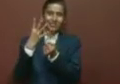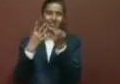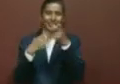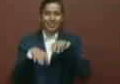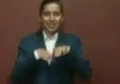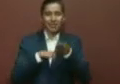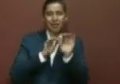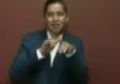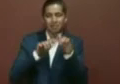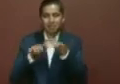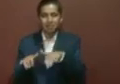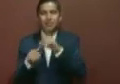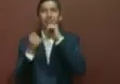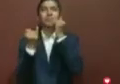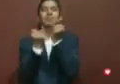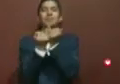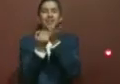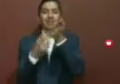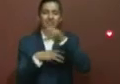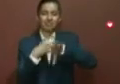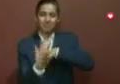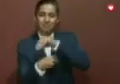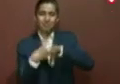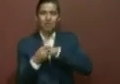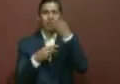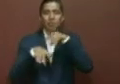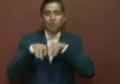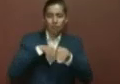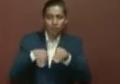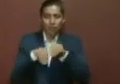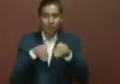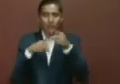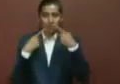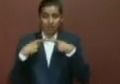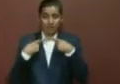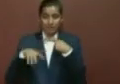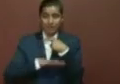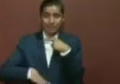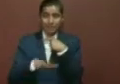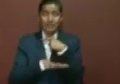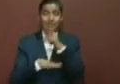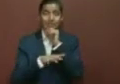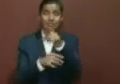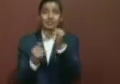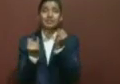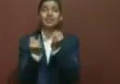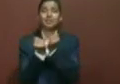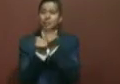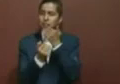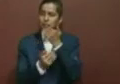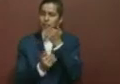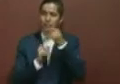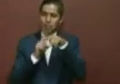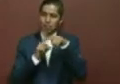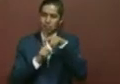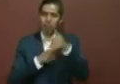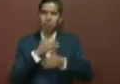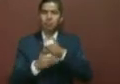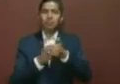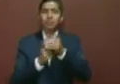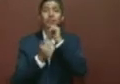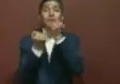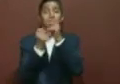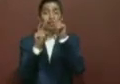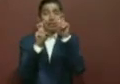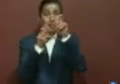que se generan, por la derrama económica, por la movilidad. Entonces, bastante bien. Y en el tema